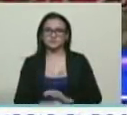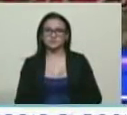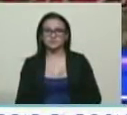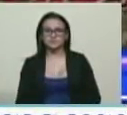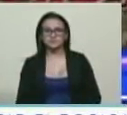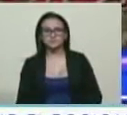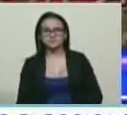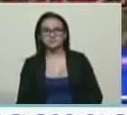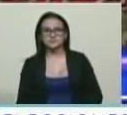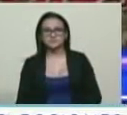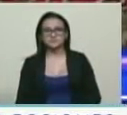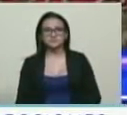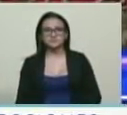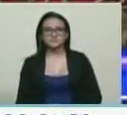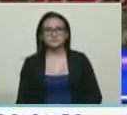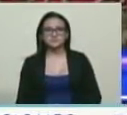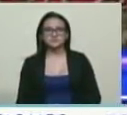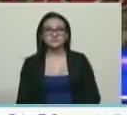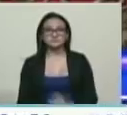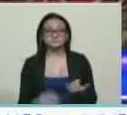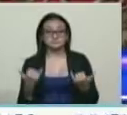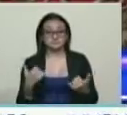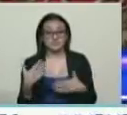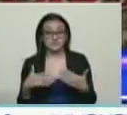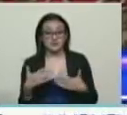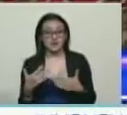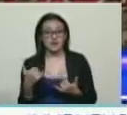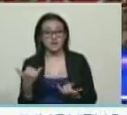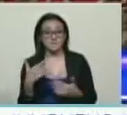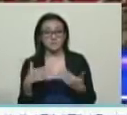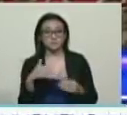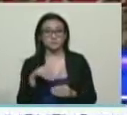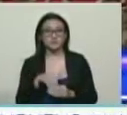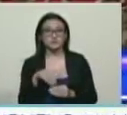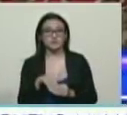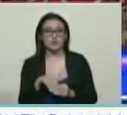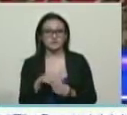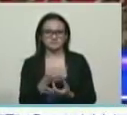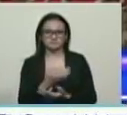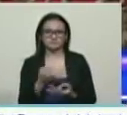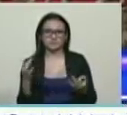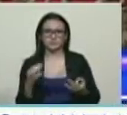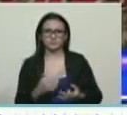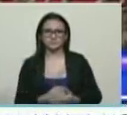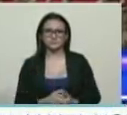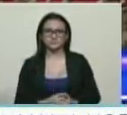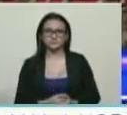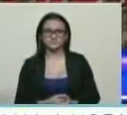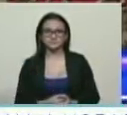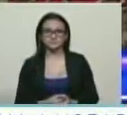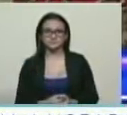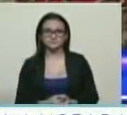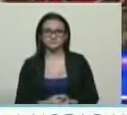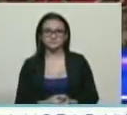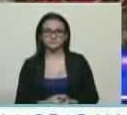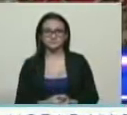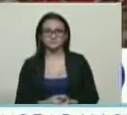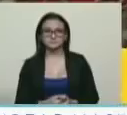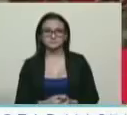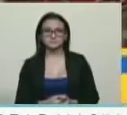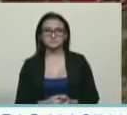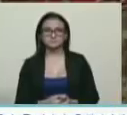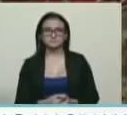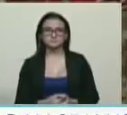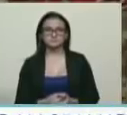Desde ya auguramos de que este es un proceso electoral exitoso. Y luego ya